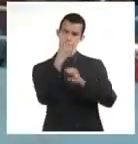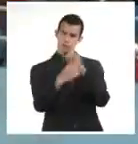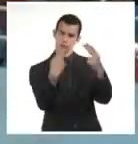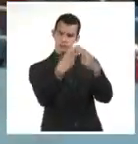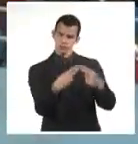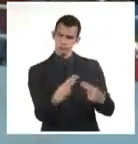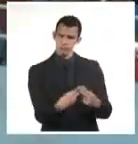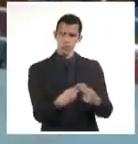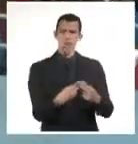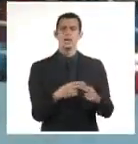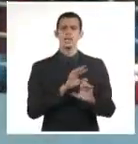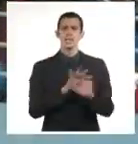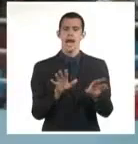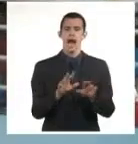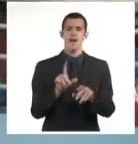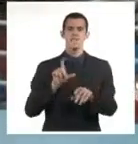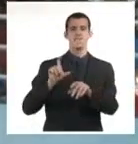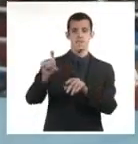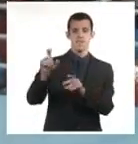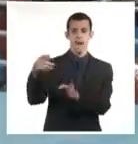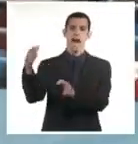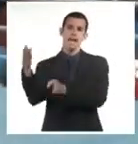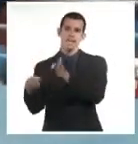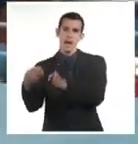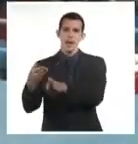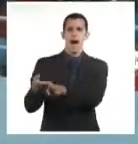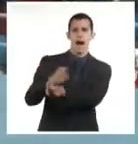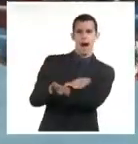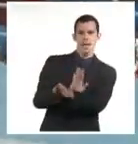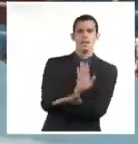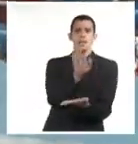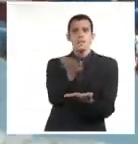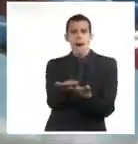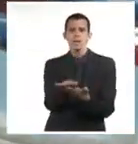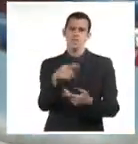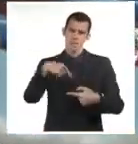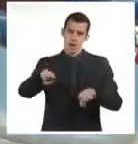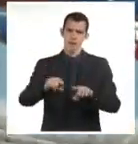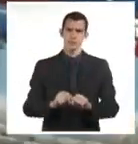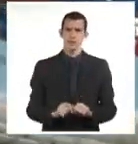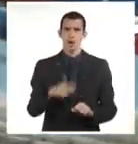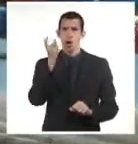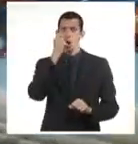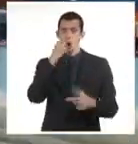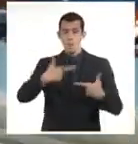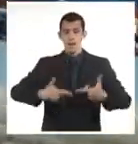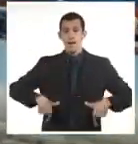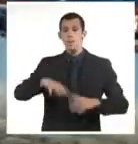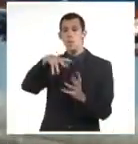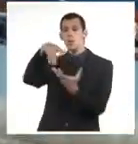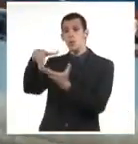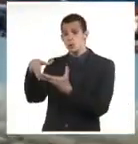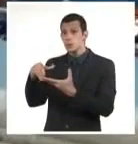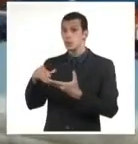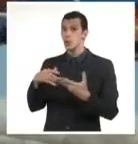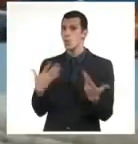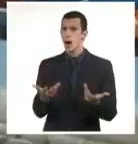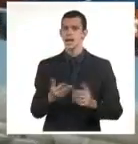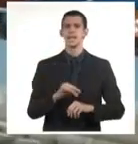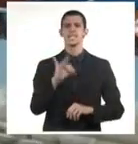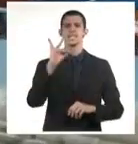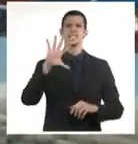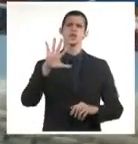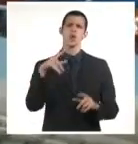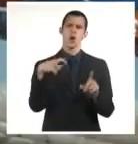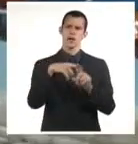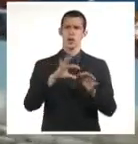y semifinal. Subirán al encerado por vez primera el campeón mundial Joelis Feliciano de los 75 kilogramos y